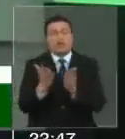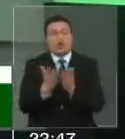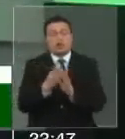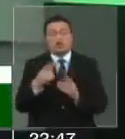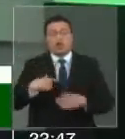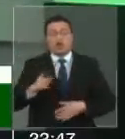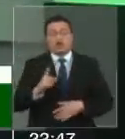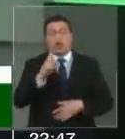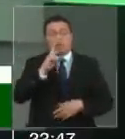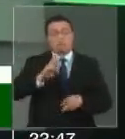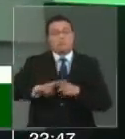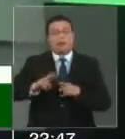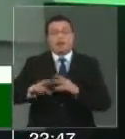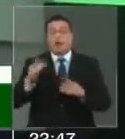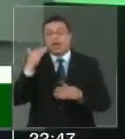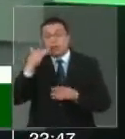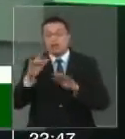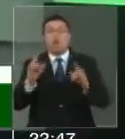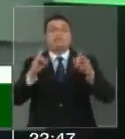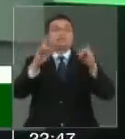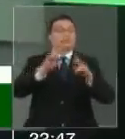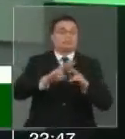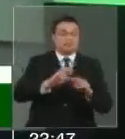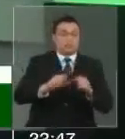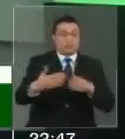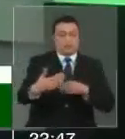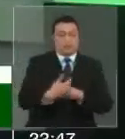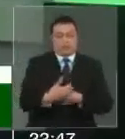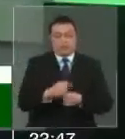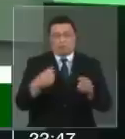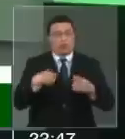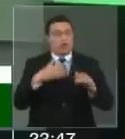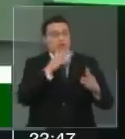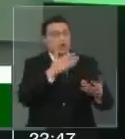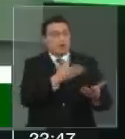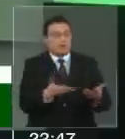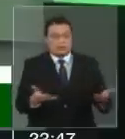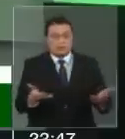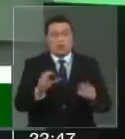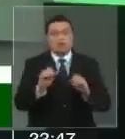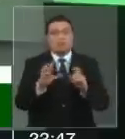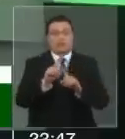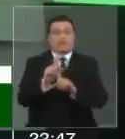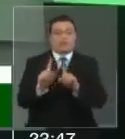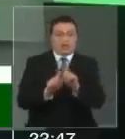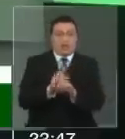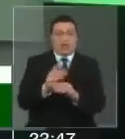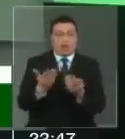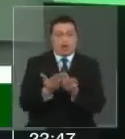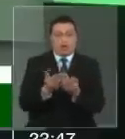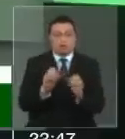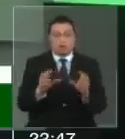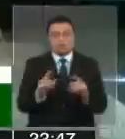estamos preparados para recibir a este niño, no estamos preparados por infraestructura, no estamos preparados porque no tenemos el equipo. Un colegio que no tiene